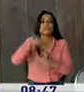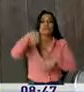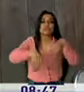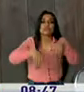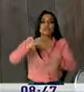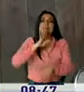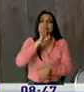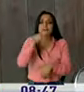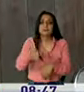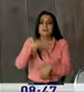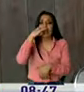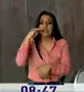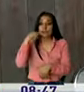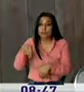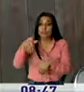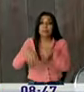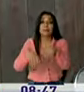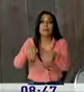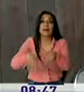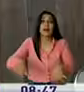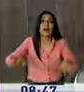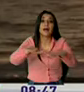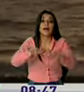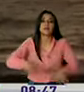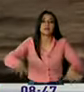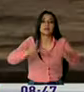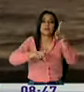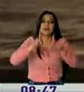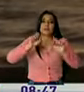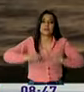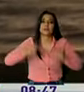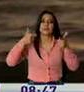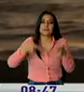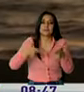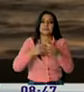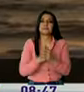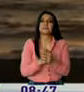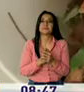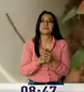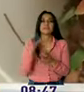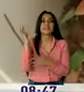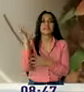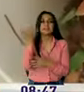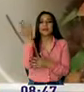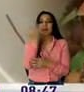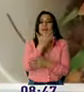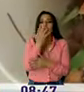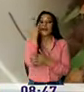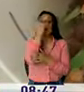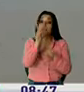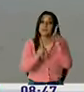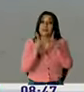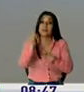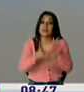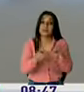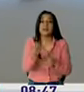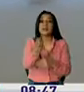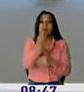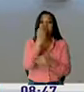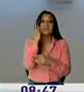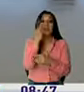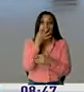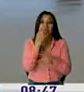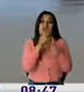pequeños al ingresar al mar y dentro de aquí de la playa. El clima cálido, la belleza de sus playas y la exquisita gastronomía son entre otros